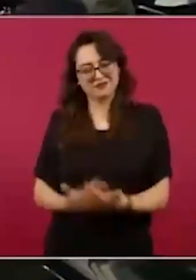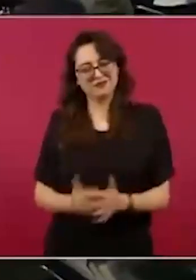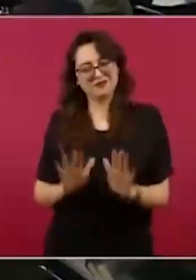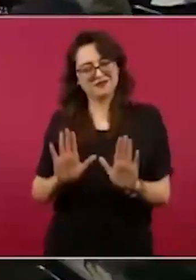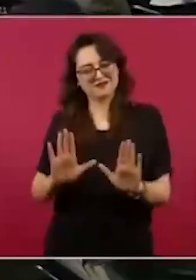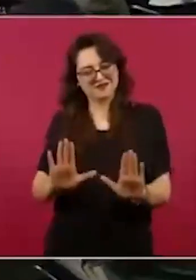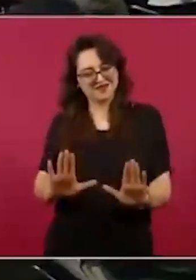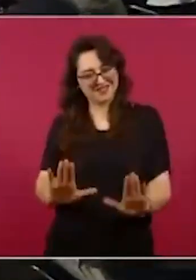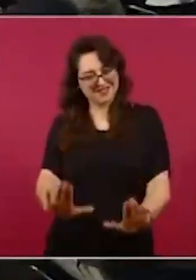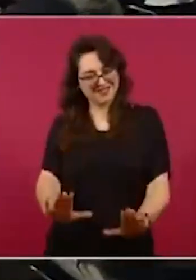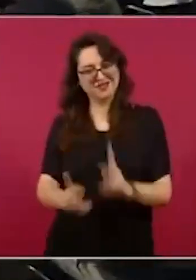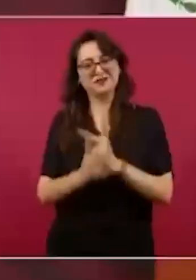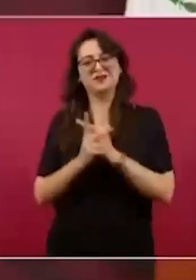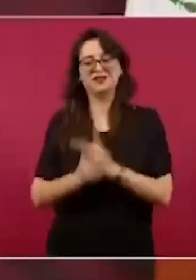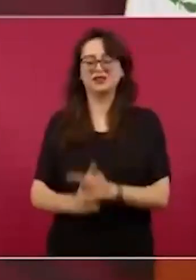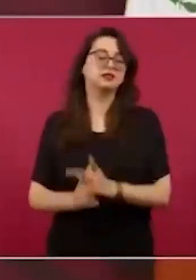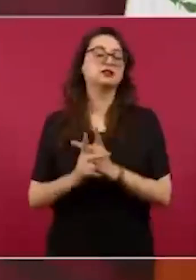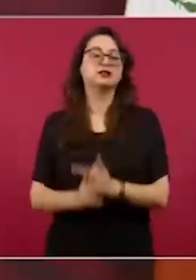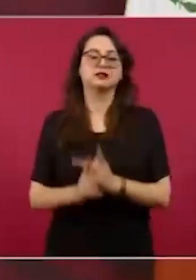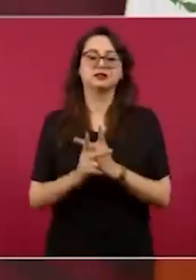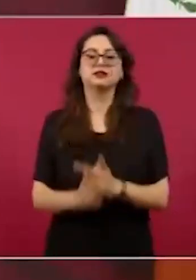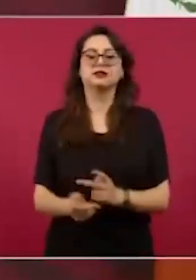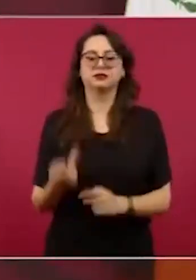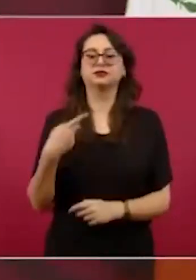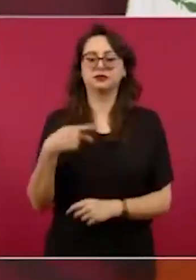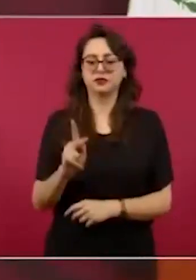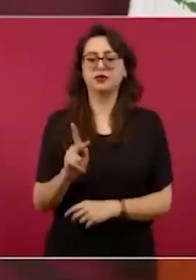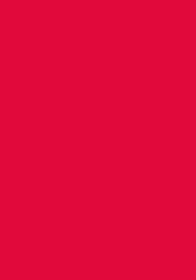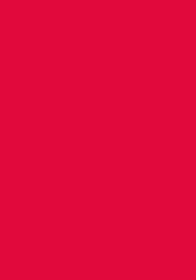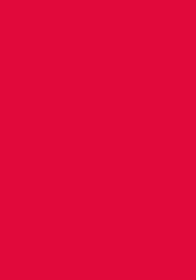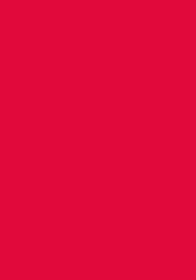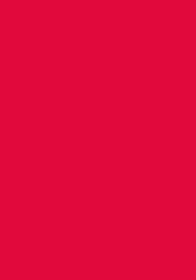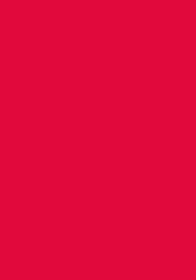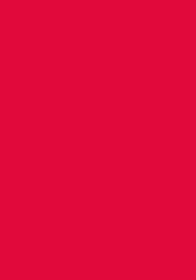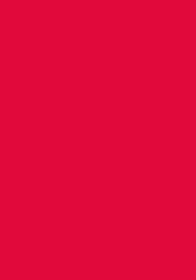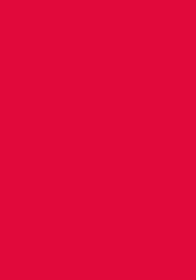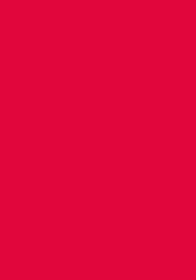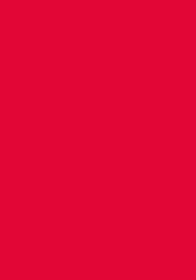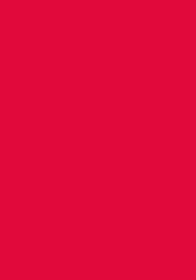pero sí hay esa posibilidad.